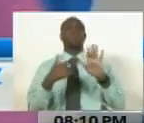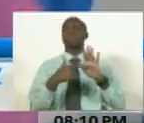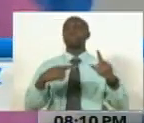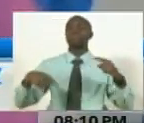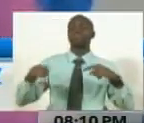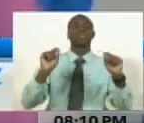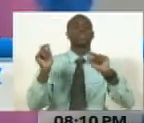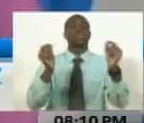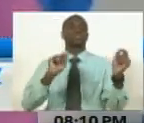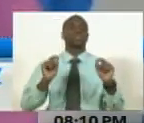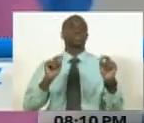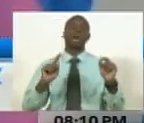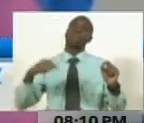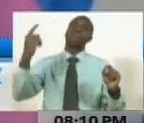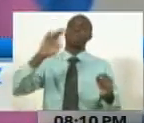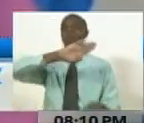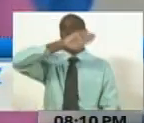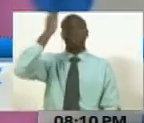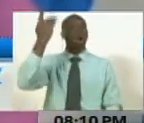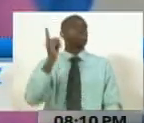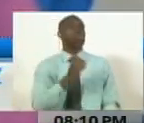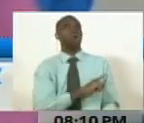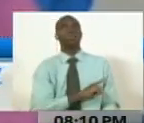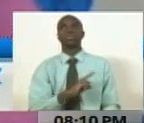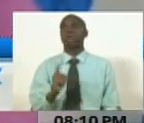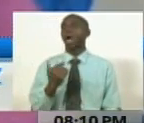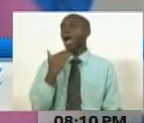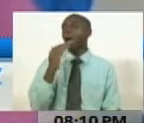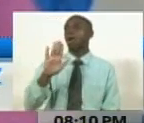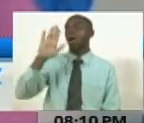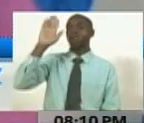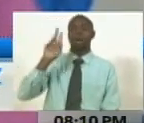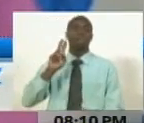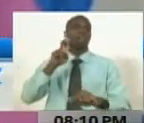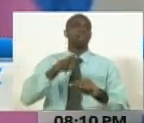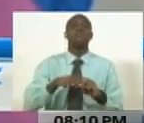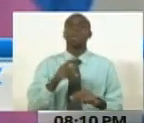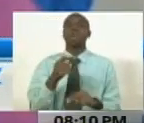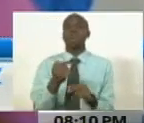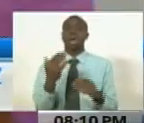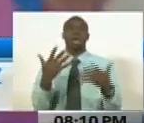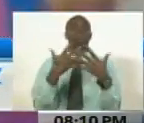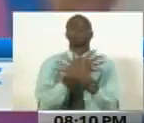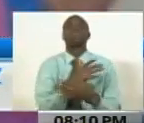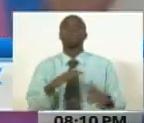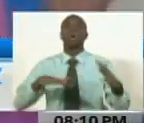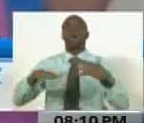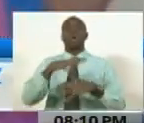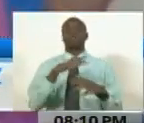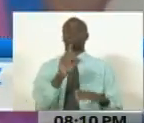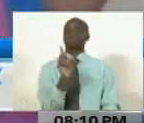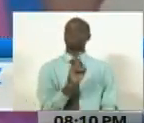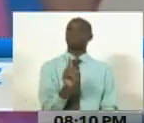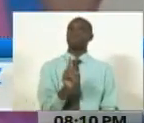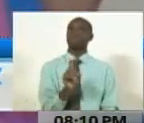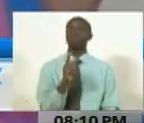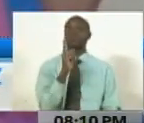ahora a decir que como el ministro pidió la palabra, se atacó nuevamente, ya habían dicho que se iba a